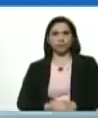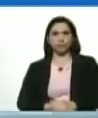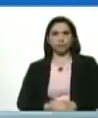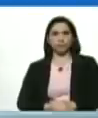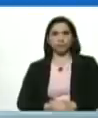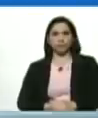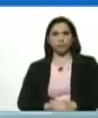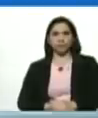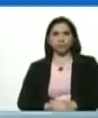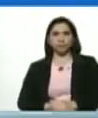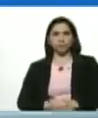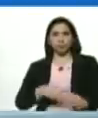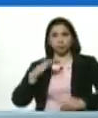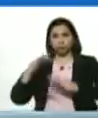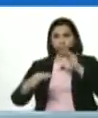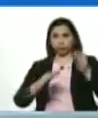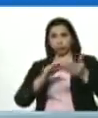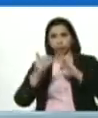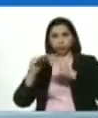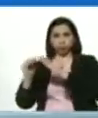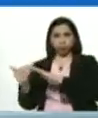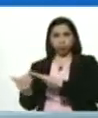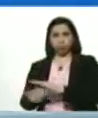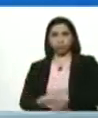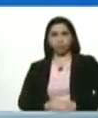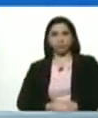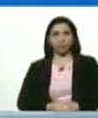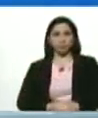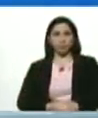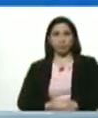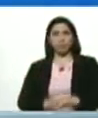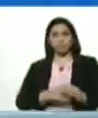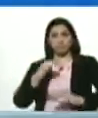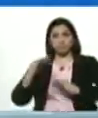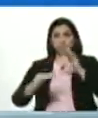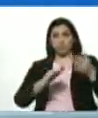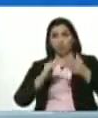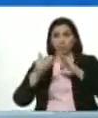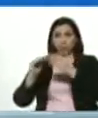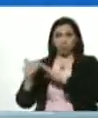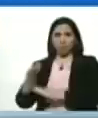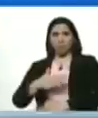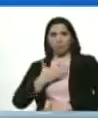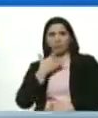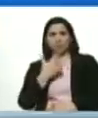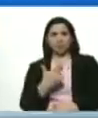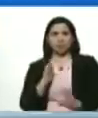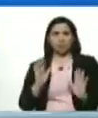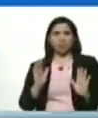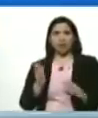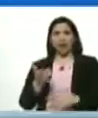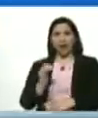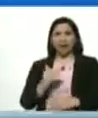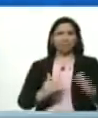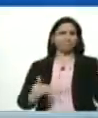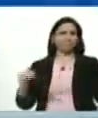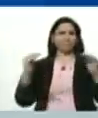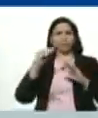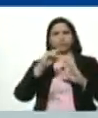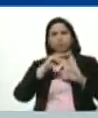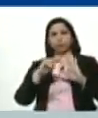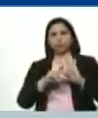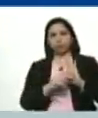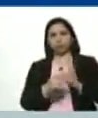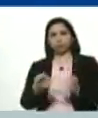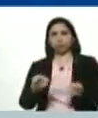transmisión comunitaria y en la transmisión comunitaria podemos decir que hay un altísimo nivel de